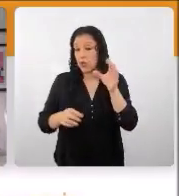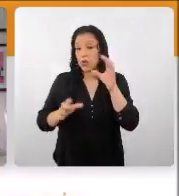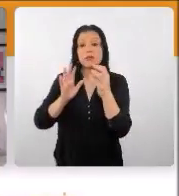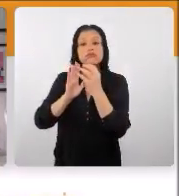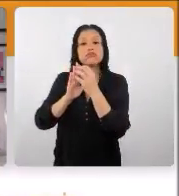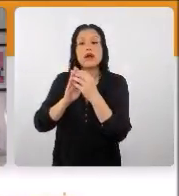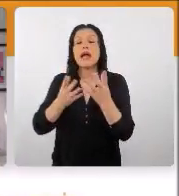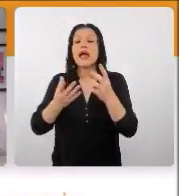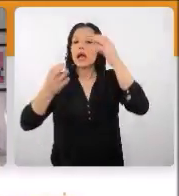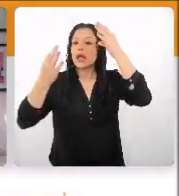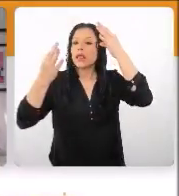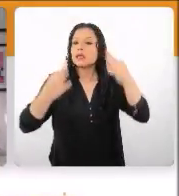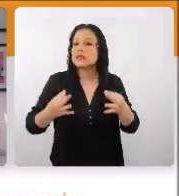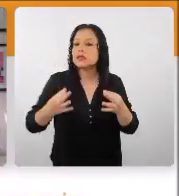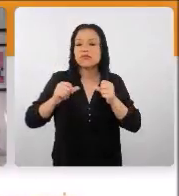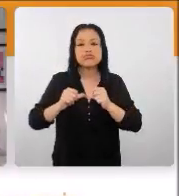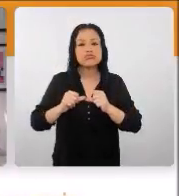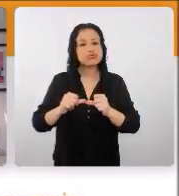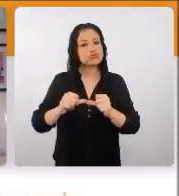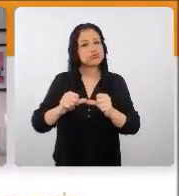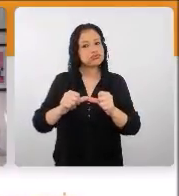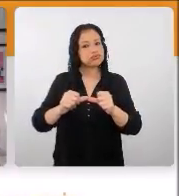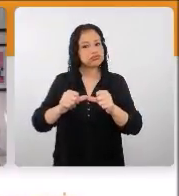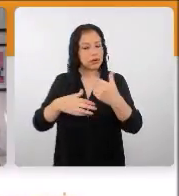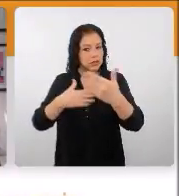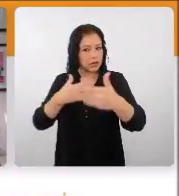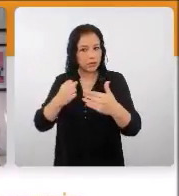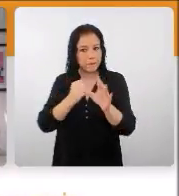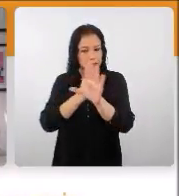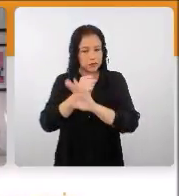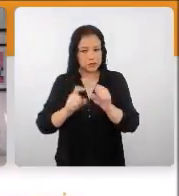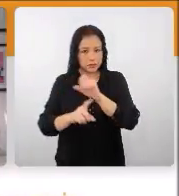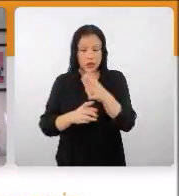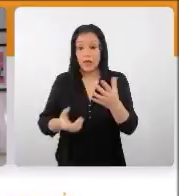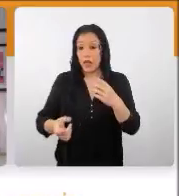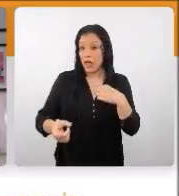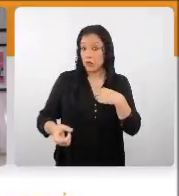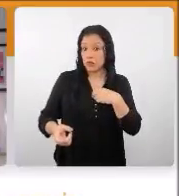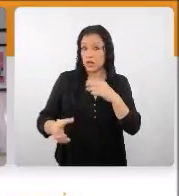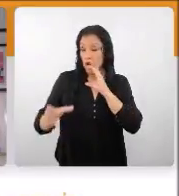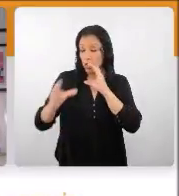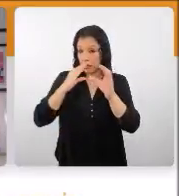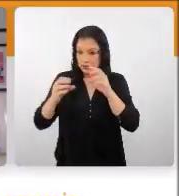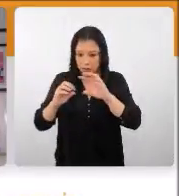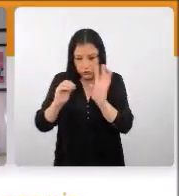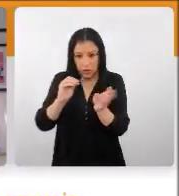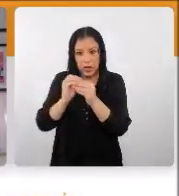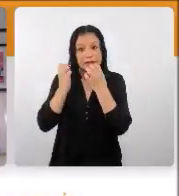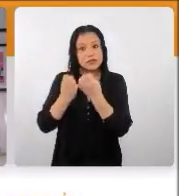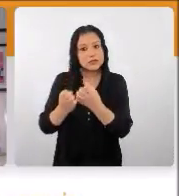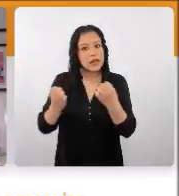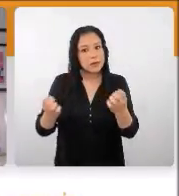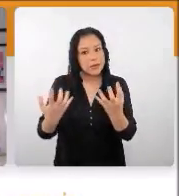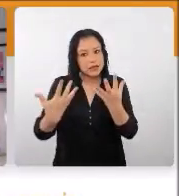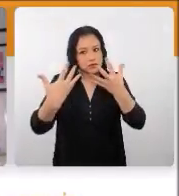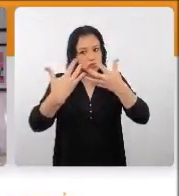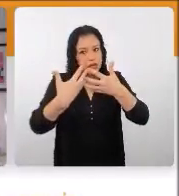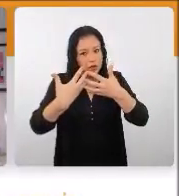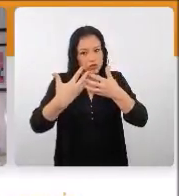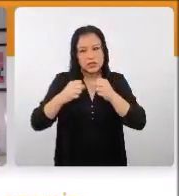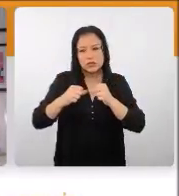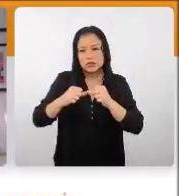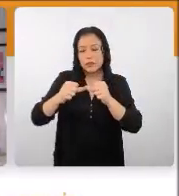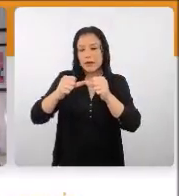que tomen decisiones sostenibles. Entonces, en nuestra comunicación debemos incluir algunos de estos elementos asociados a la